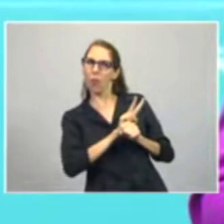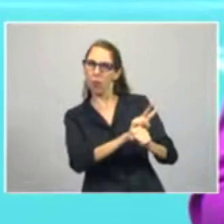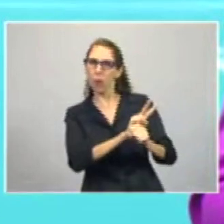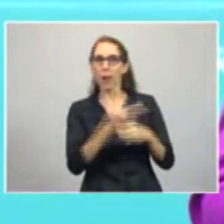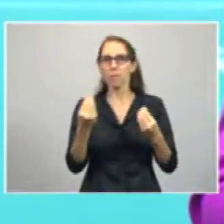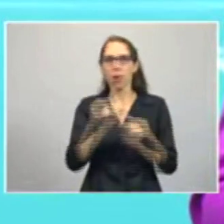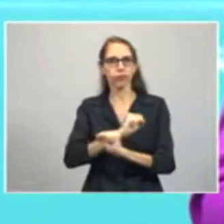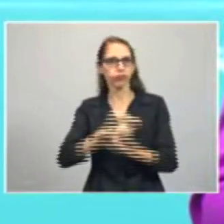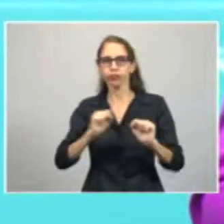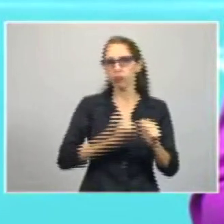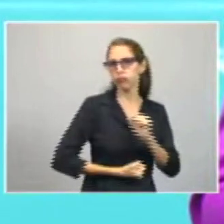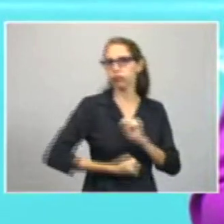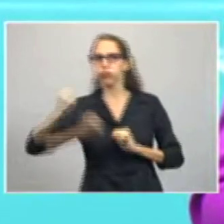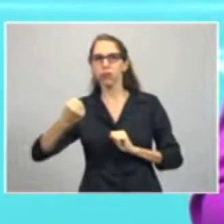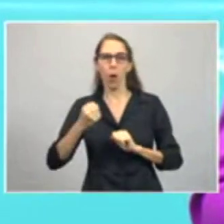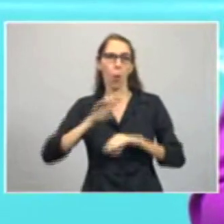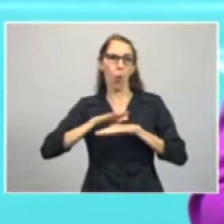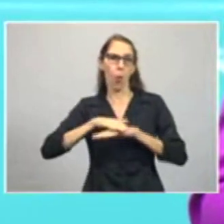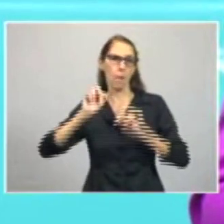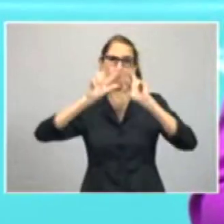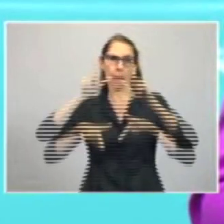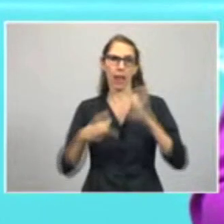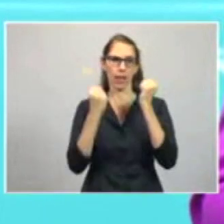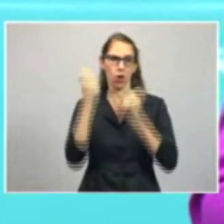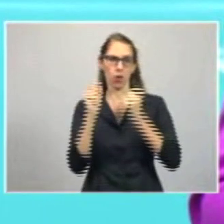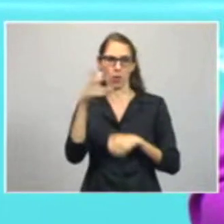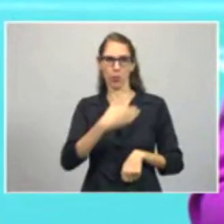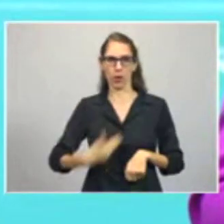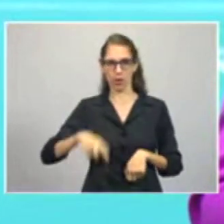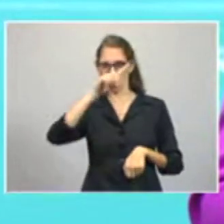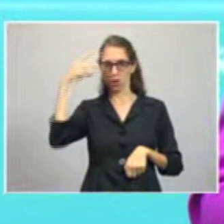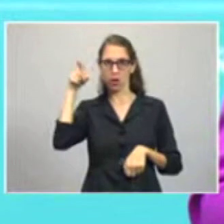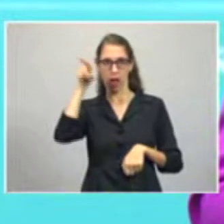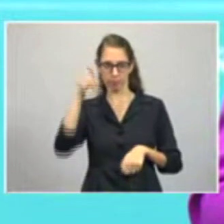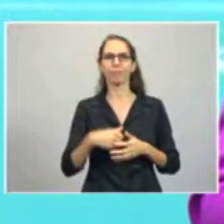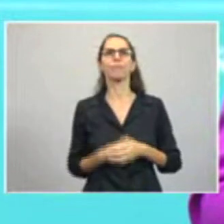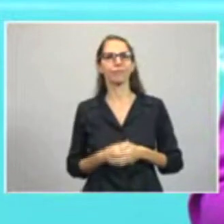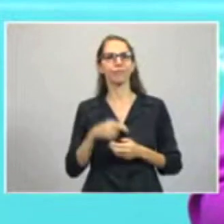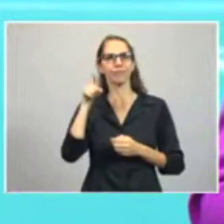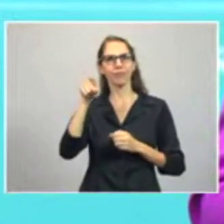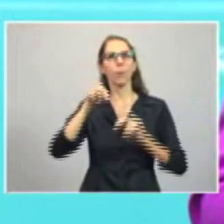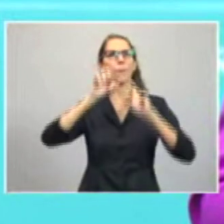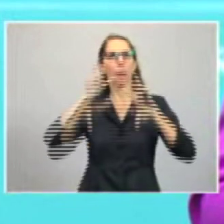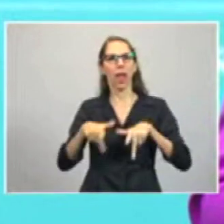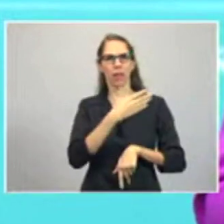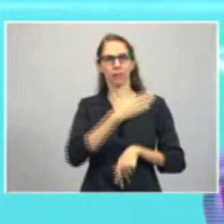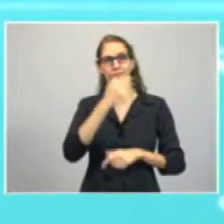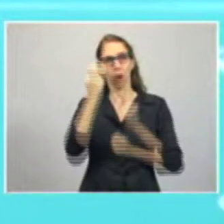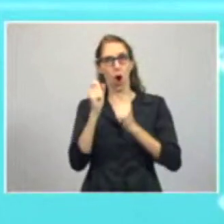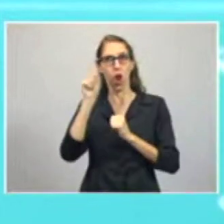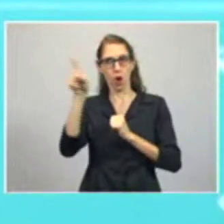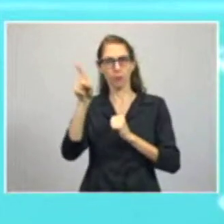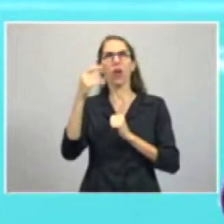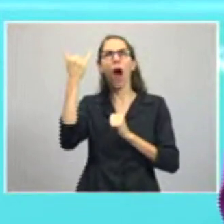que provocó el programa económico del Gobierno Nacional. Ese programa económico tiene un núcleo, el núcleo